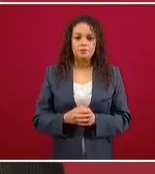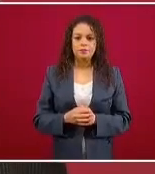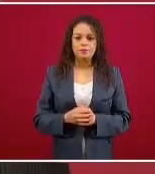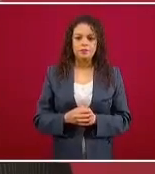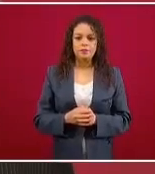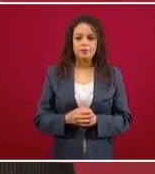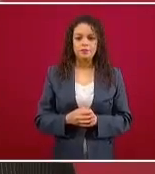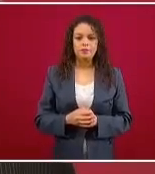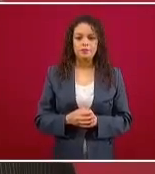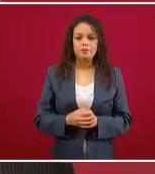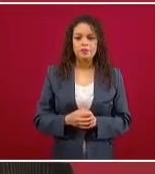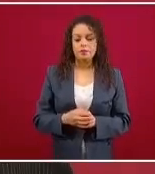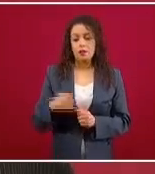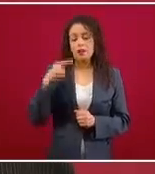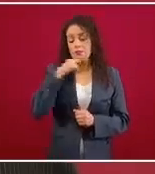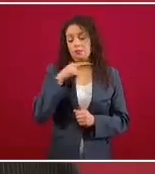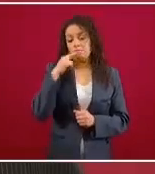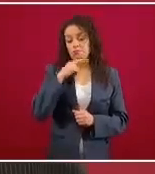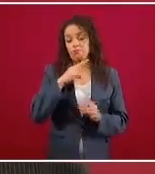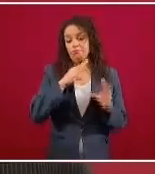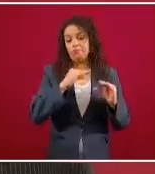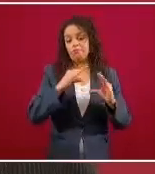rápida,